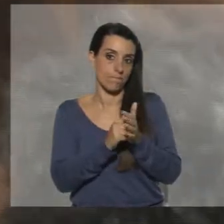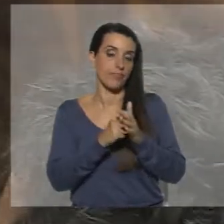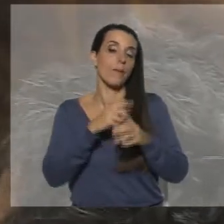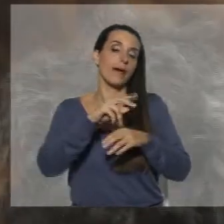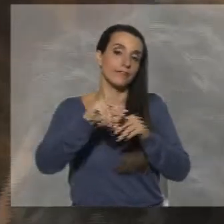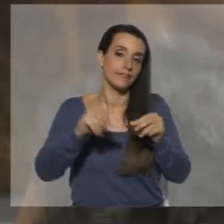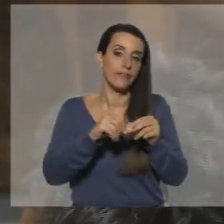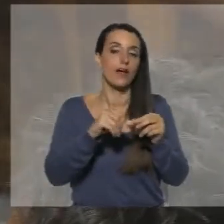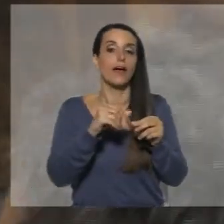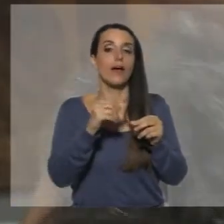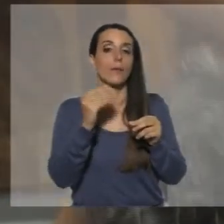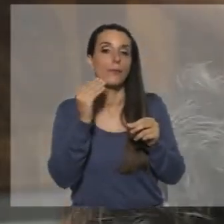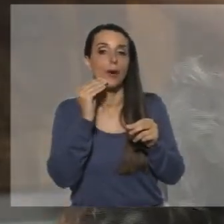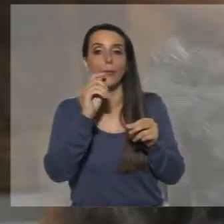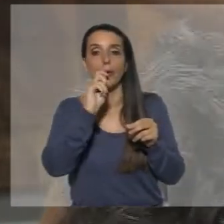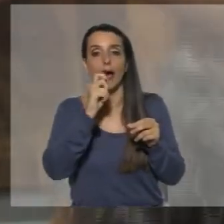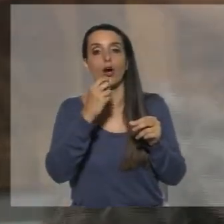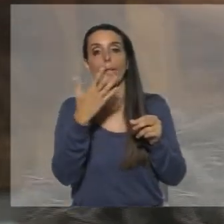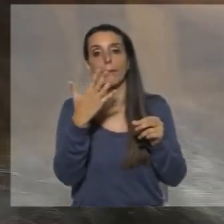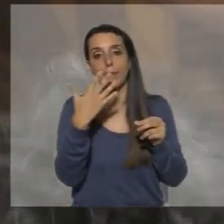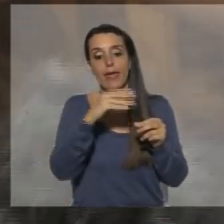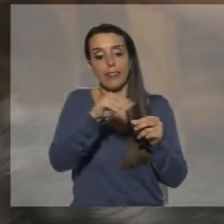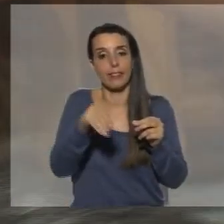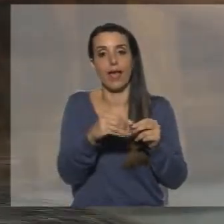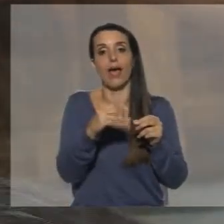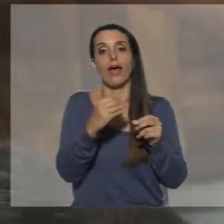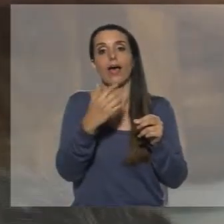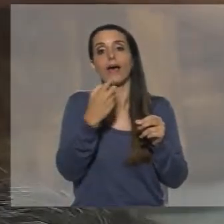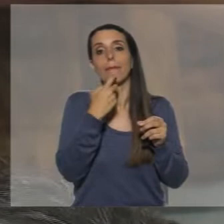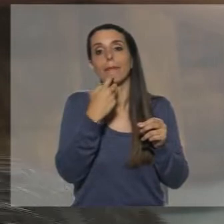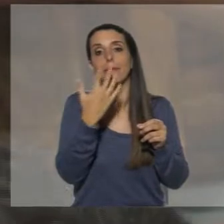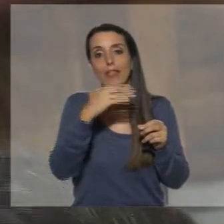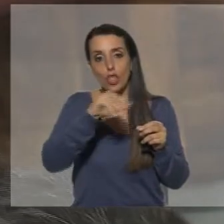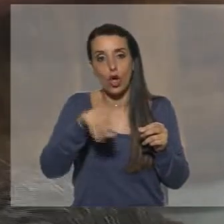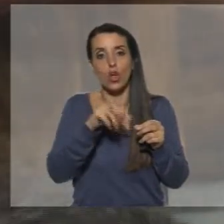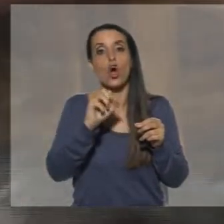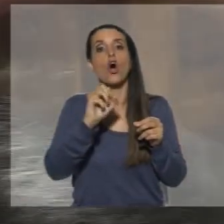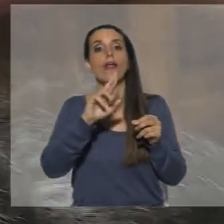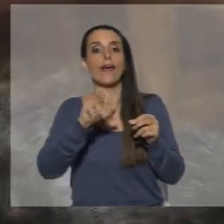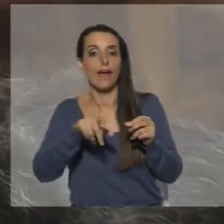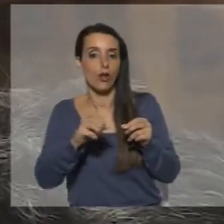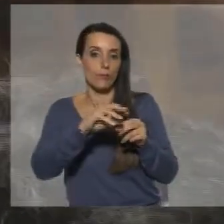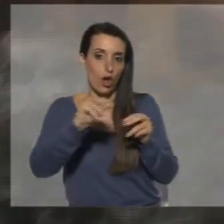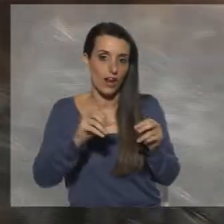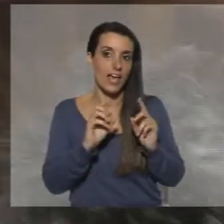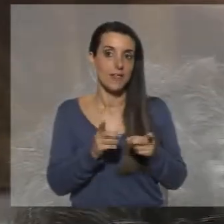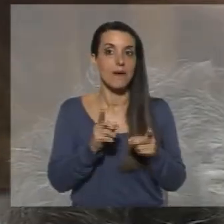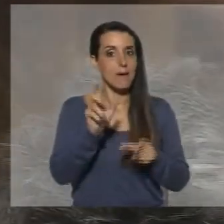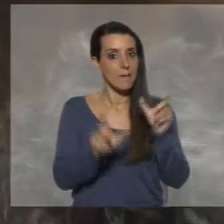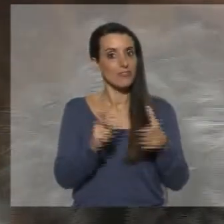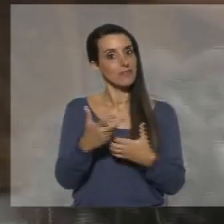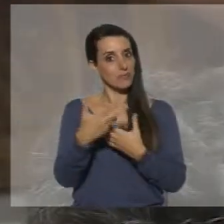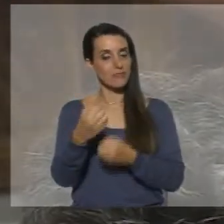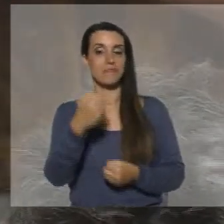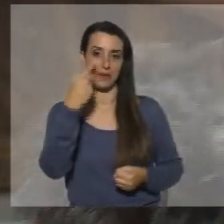ajo en polvo, sí, un poco todo. De pimienta, un poquito de pimentón. Podríamos poner un poquito de orégano también. La gente se está solidarizando contigo. A ver.